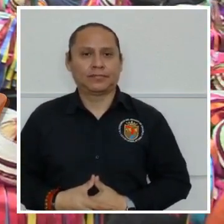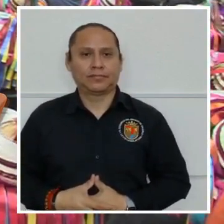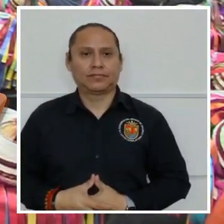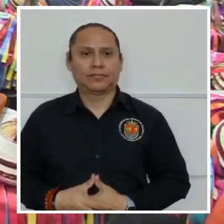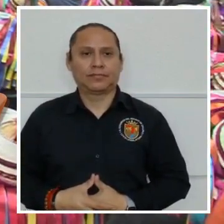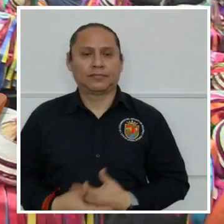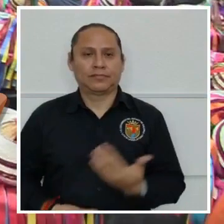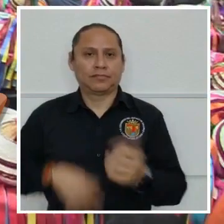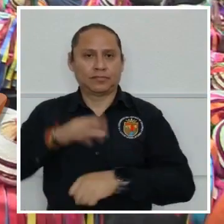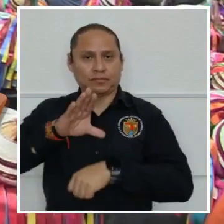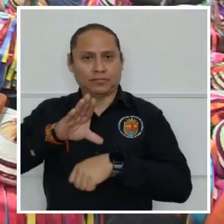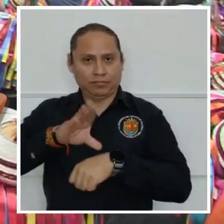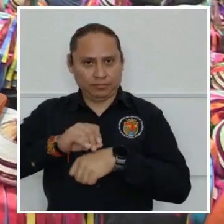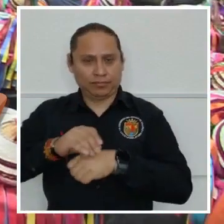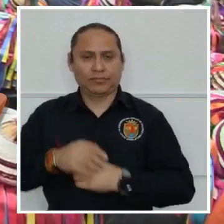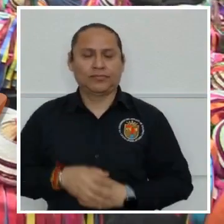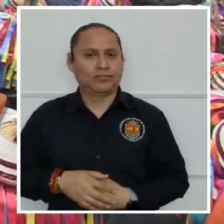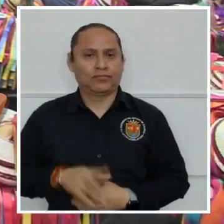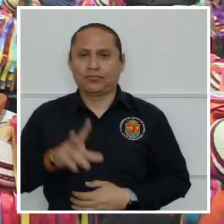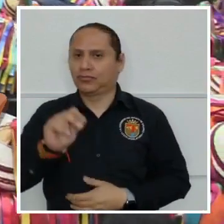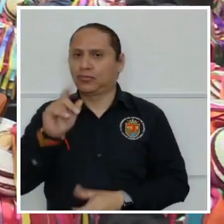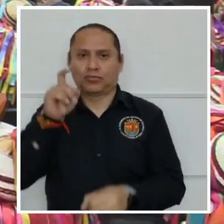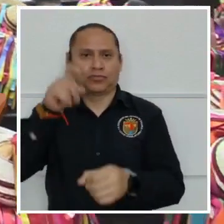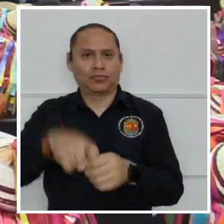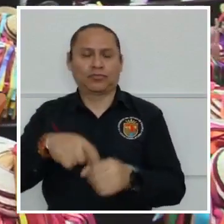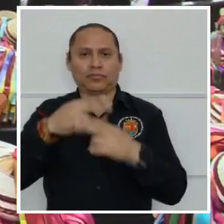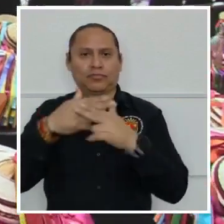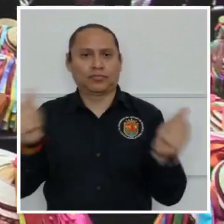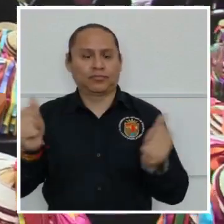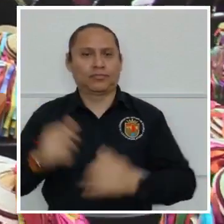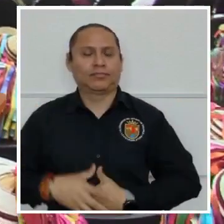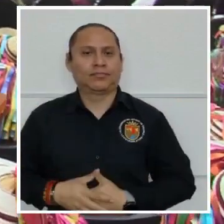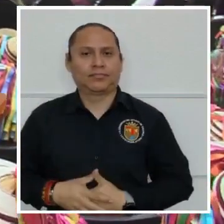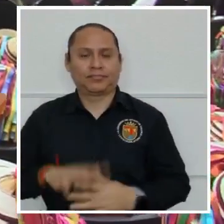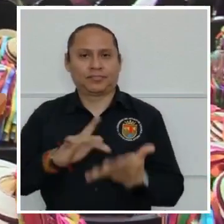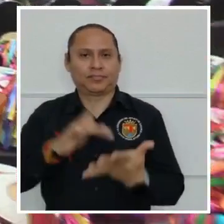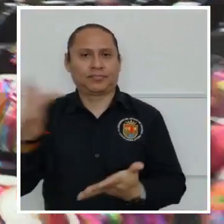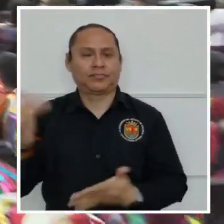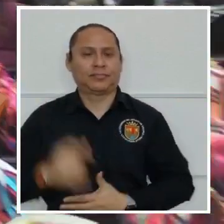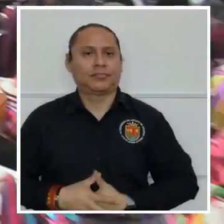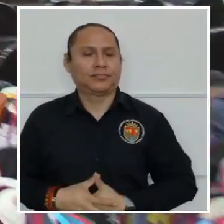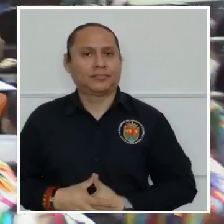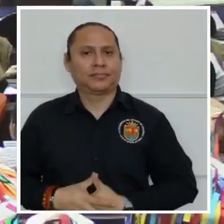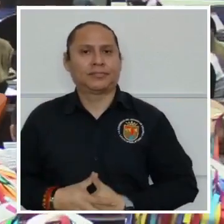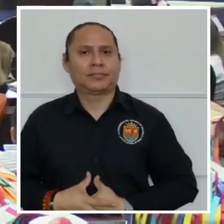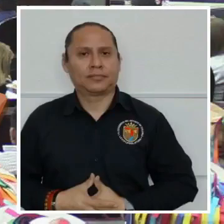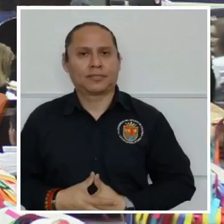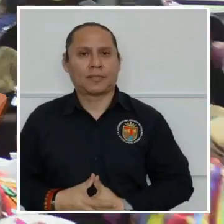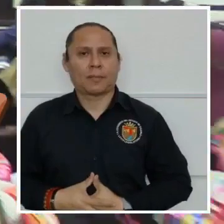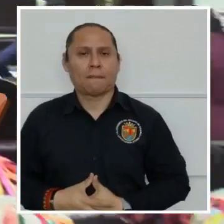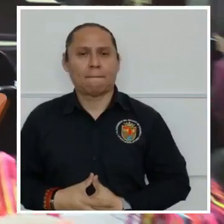Con su permiso, diputada presidenta, no se inscribió ningún legislador. Gracias, diputada secretaria.